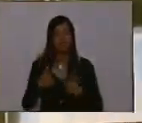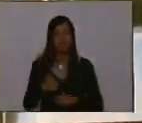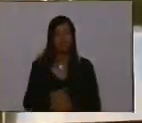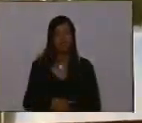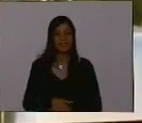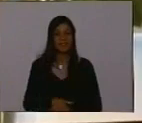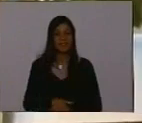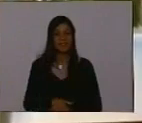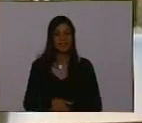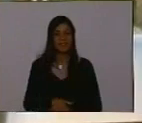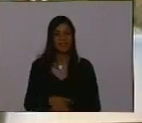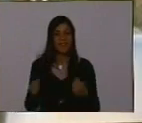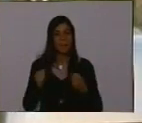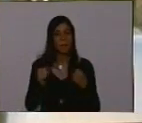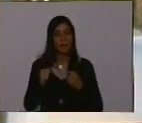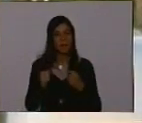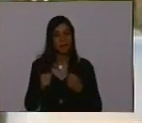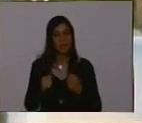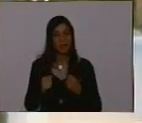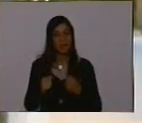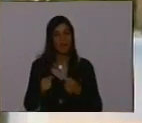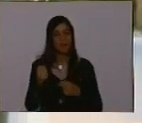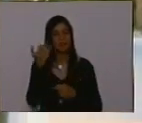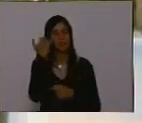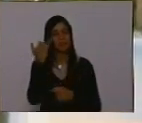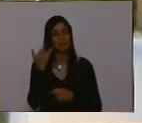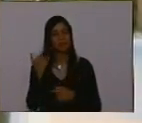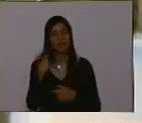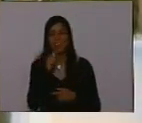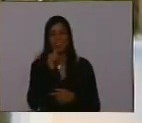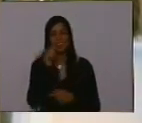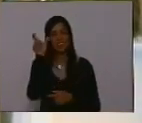en Mérida, mire cómo es la cocina del Zulia.